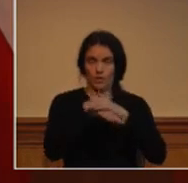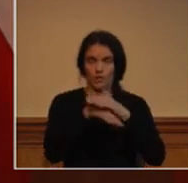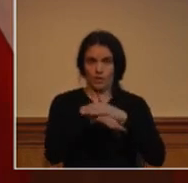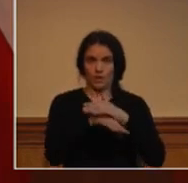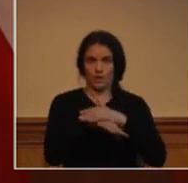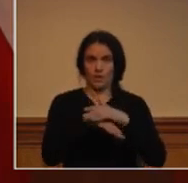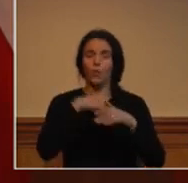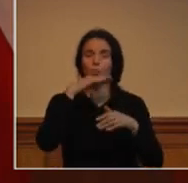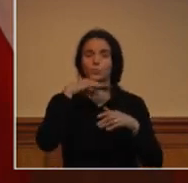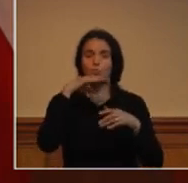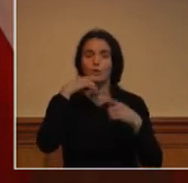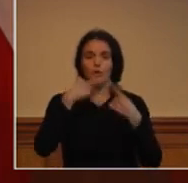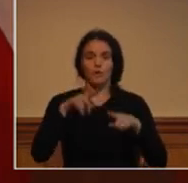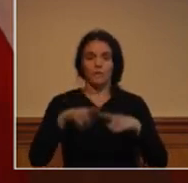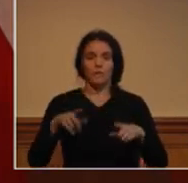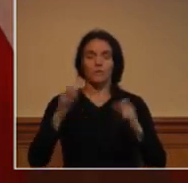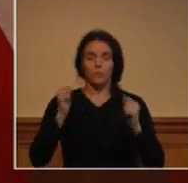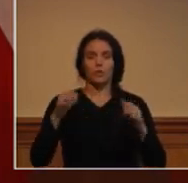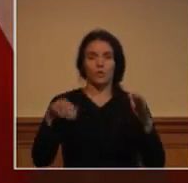usuarios distintos?